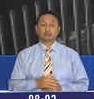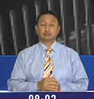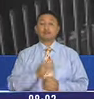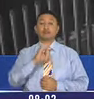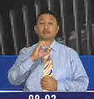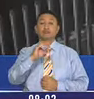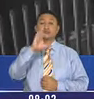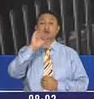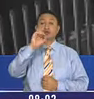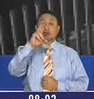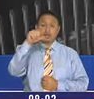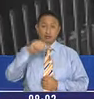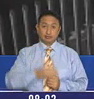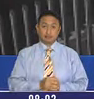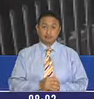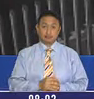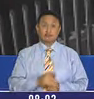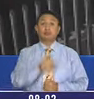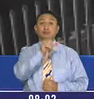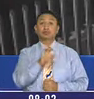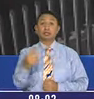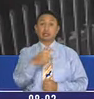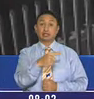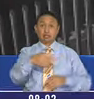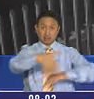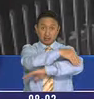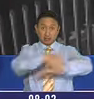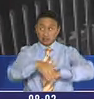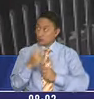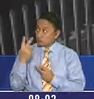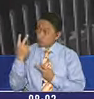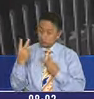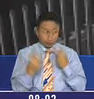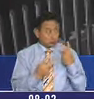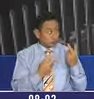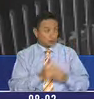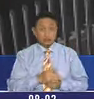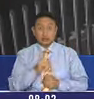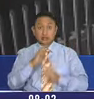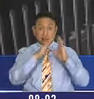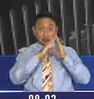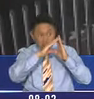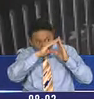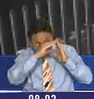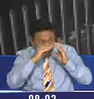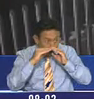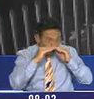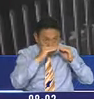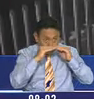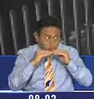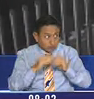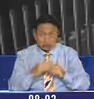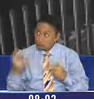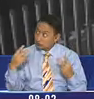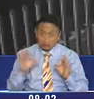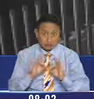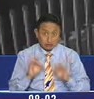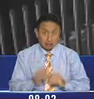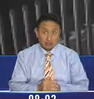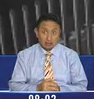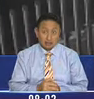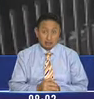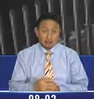Cotocoyao, norte de Quito. El desconocido merodea por la zona, ve por las rendijas, al darse cuenta que nadie lo mira excepto la